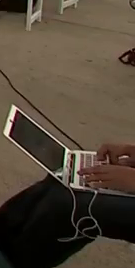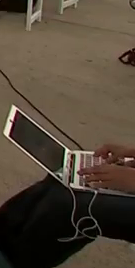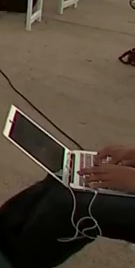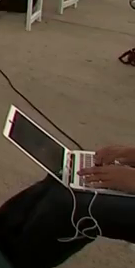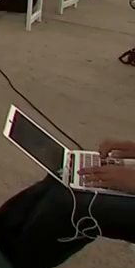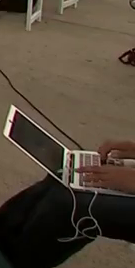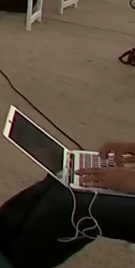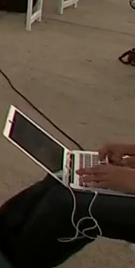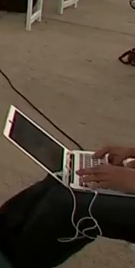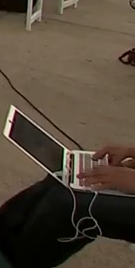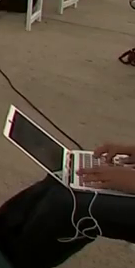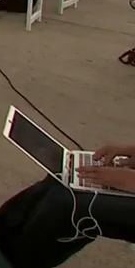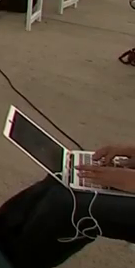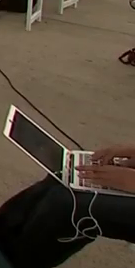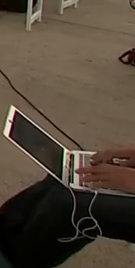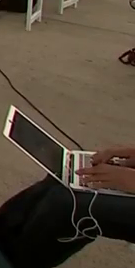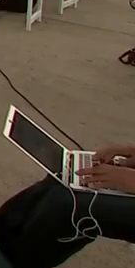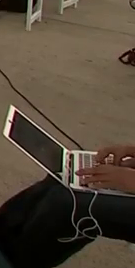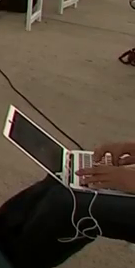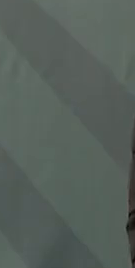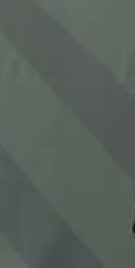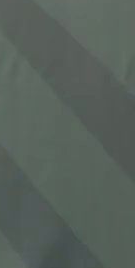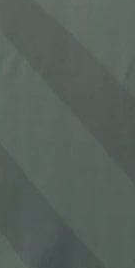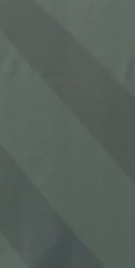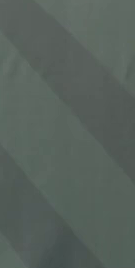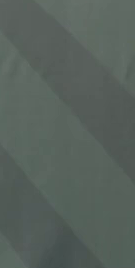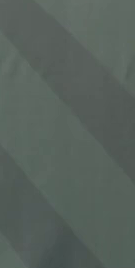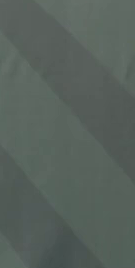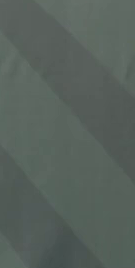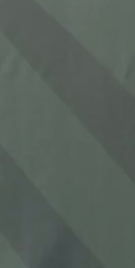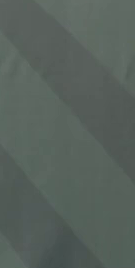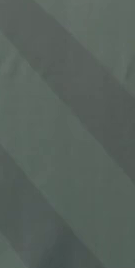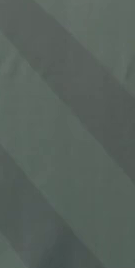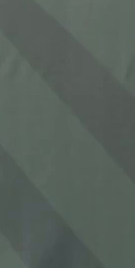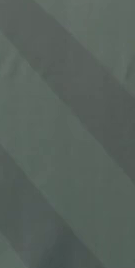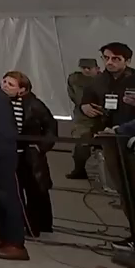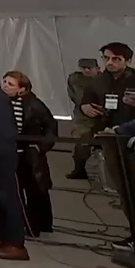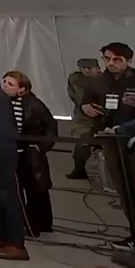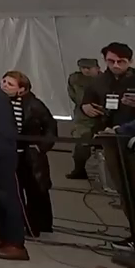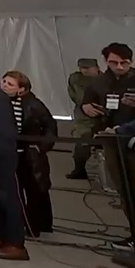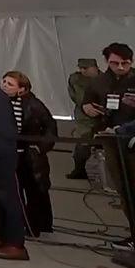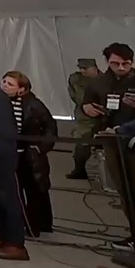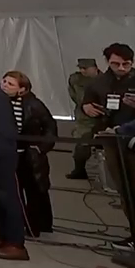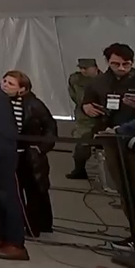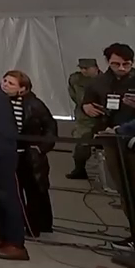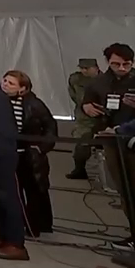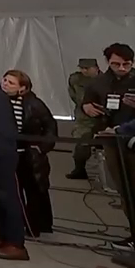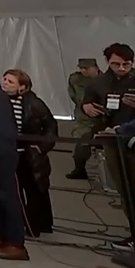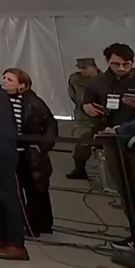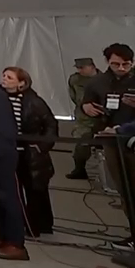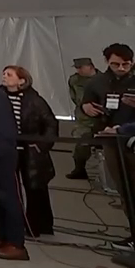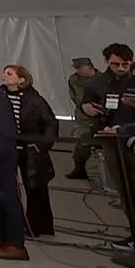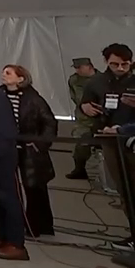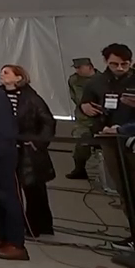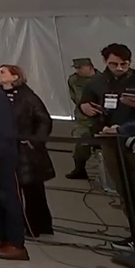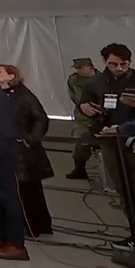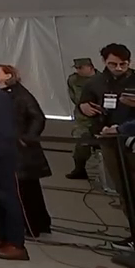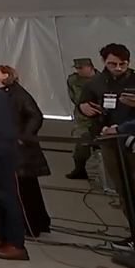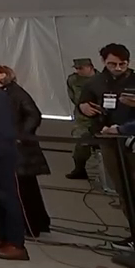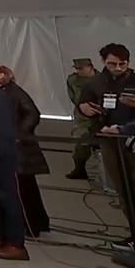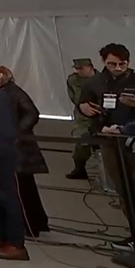mejores constructores del mundo quitar citas en los consulados este para los migrantes